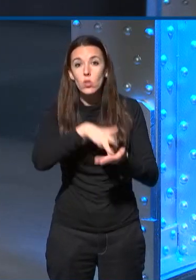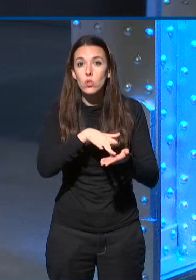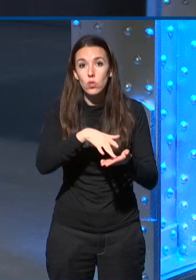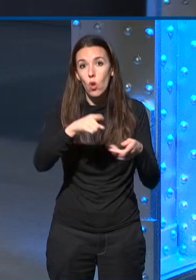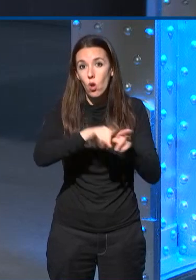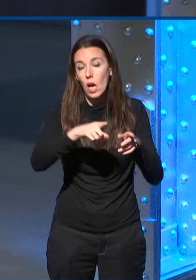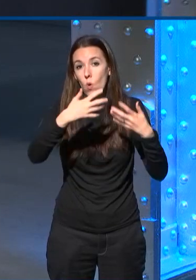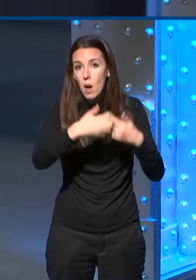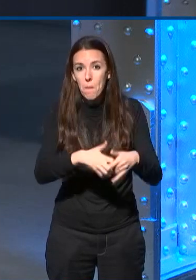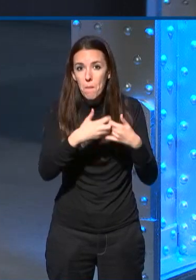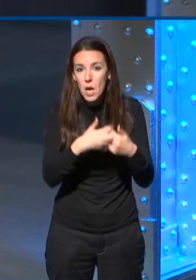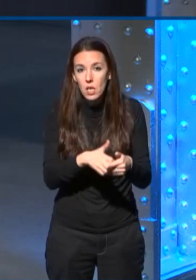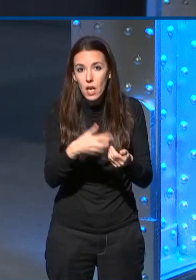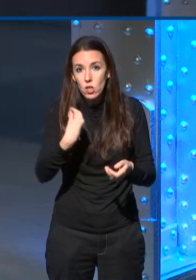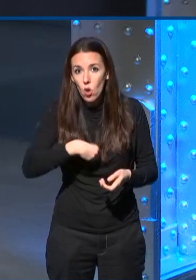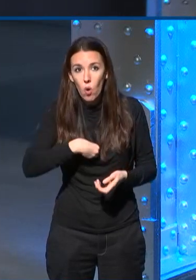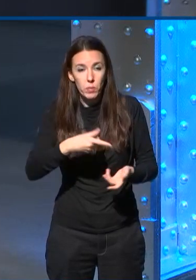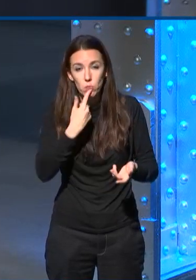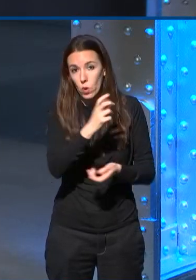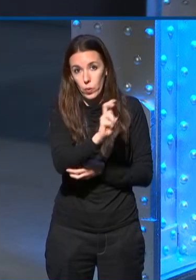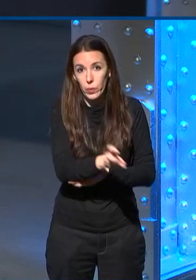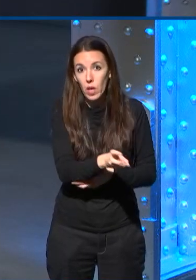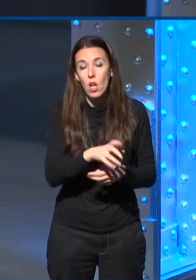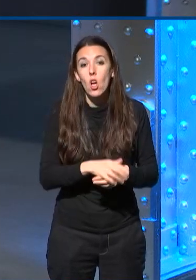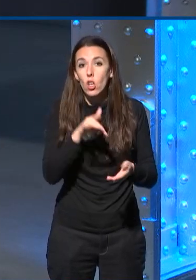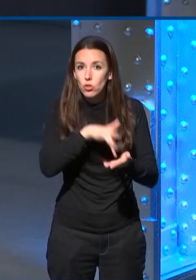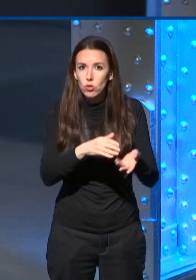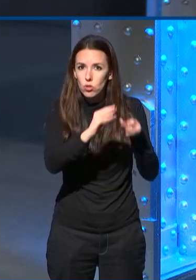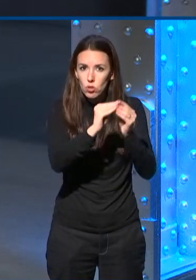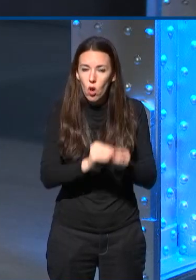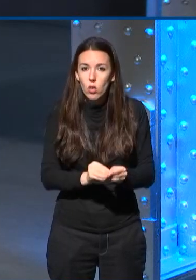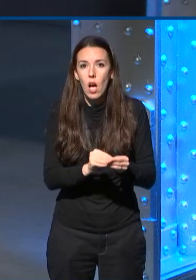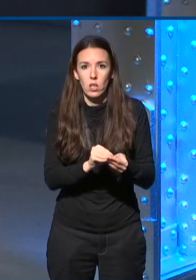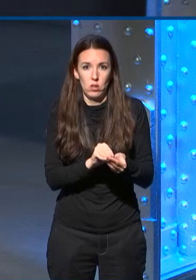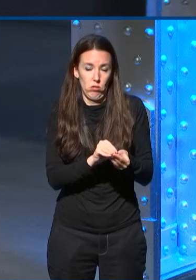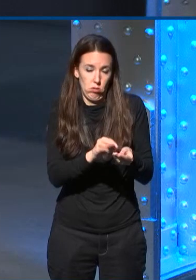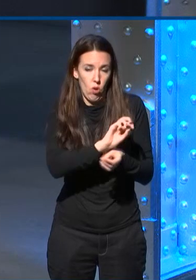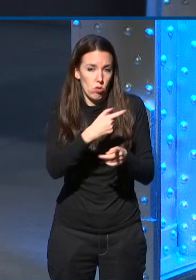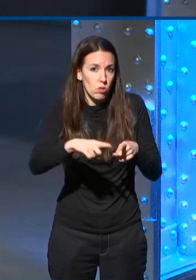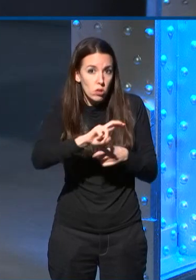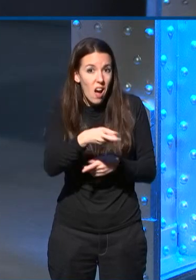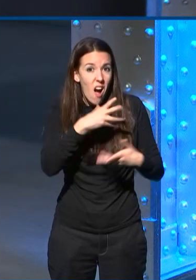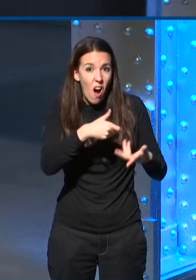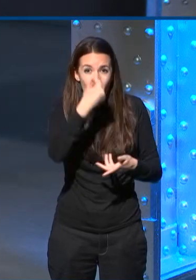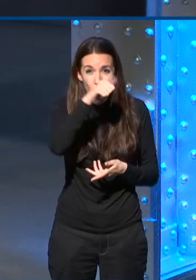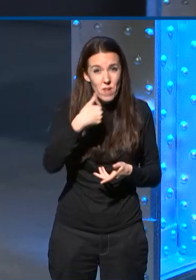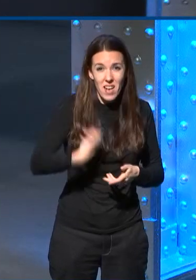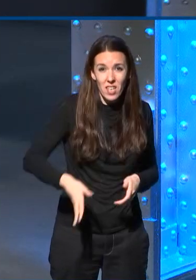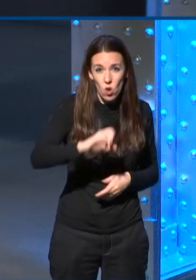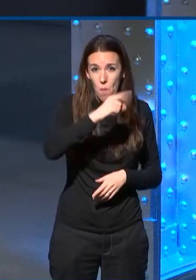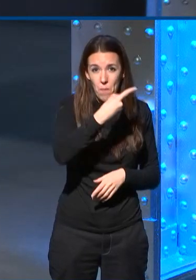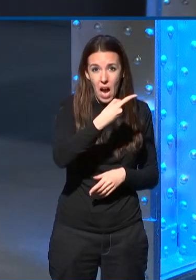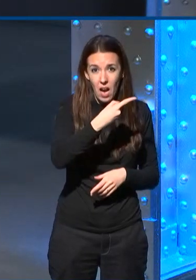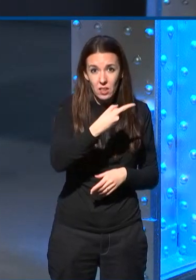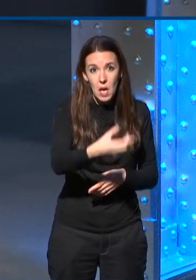británico, es el de los discos de la Virgin, etcétera, y ha desarrollado la compañía la Virgin Galactic, y ahora mismo el hombre más rico del mundo, más que